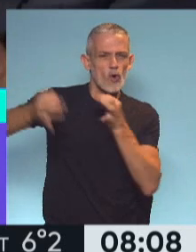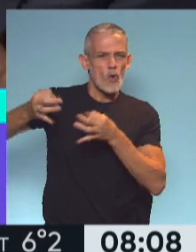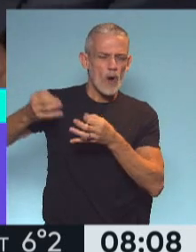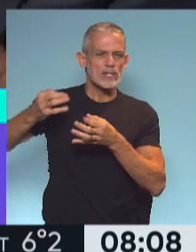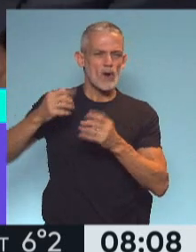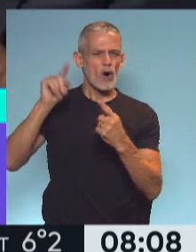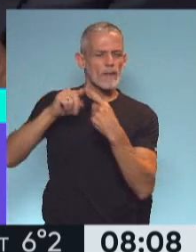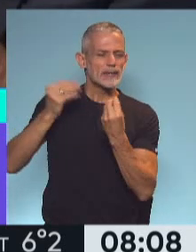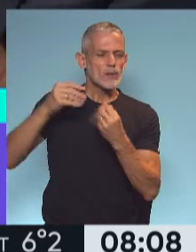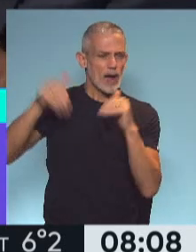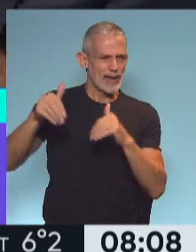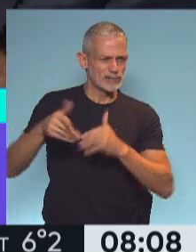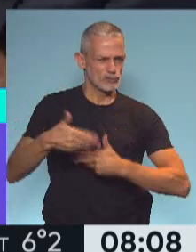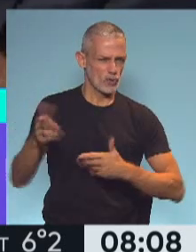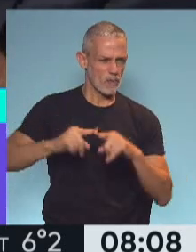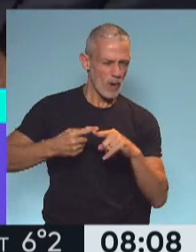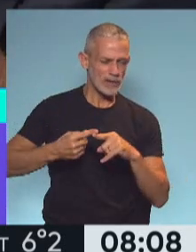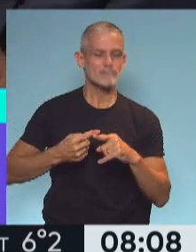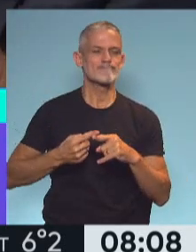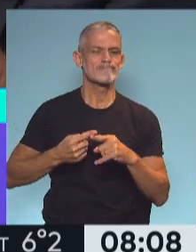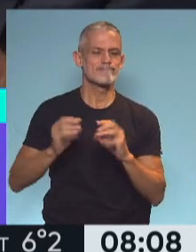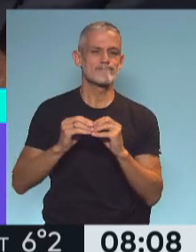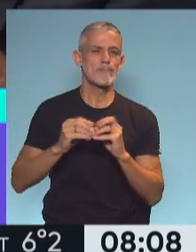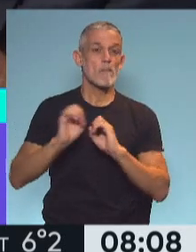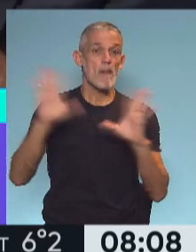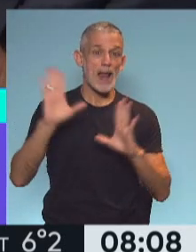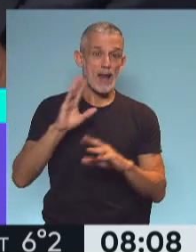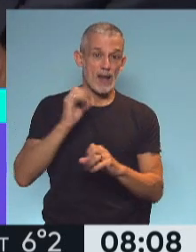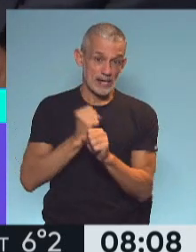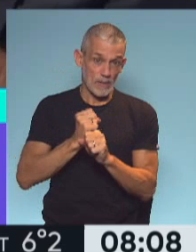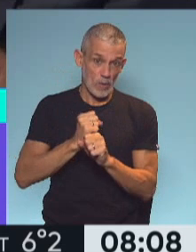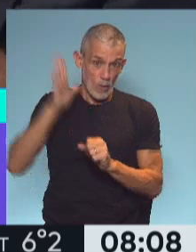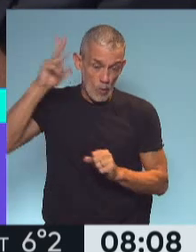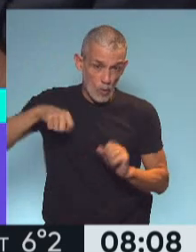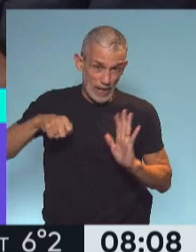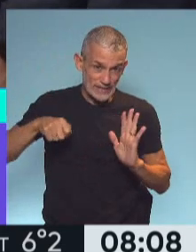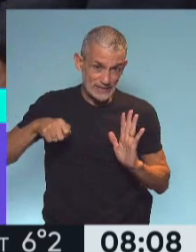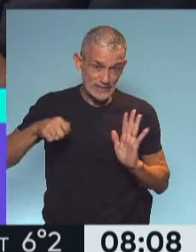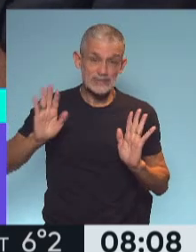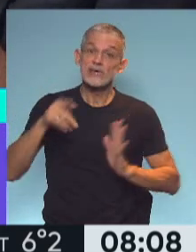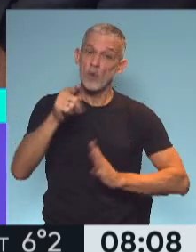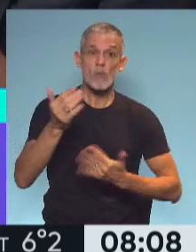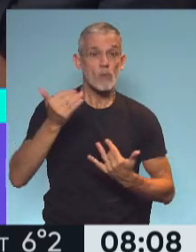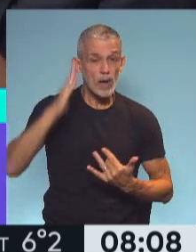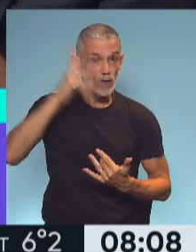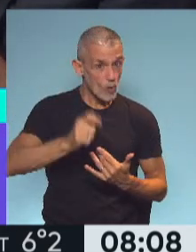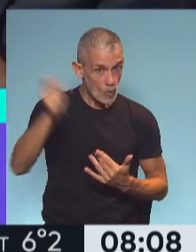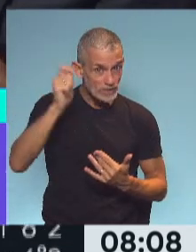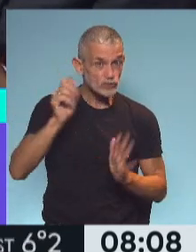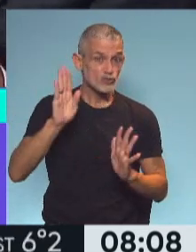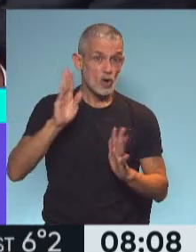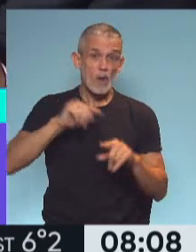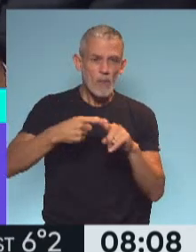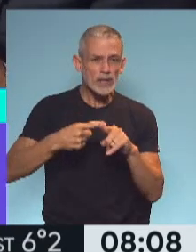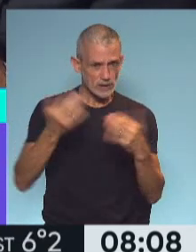político, configura la causal de mal desempeño de un juez. Esto es motivo de un juicio político. ¿El gobierno